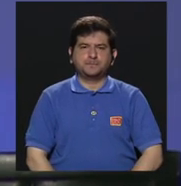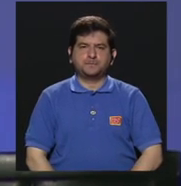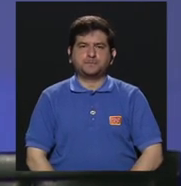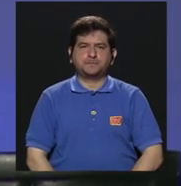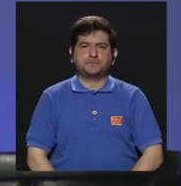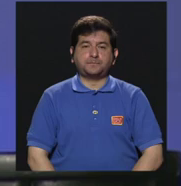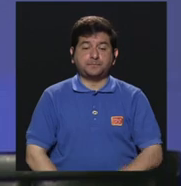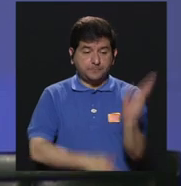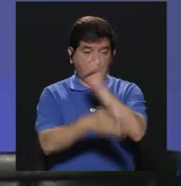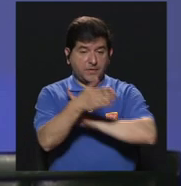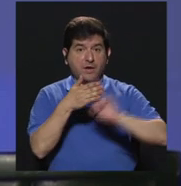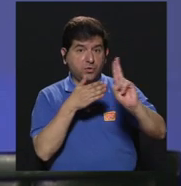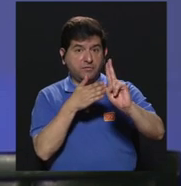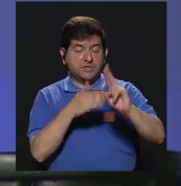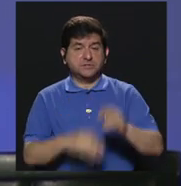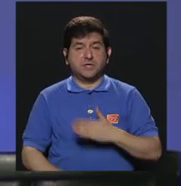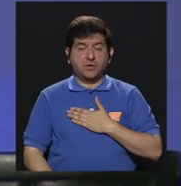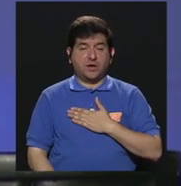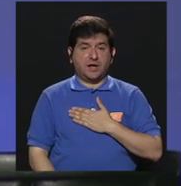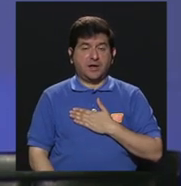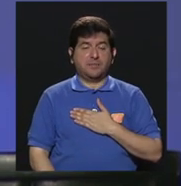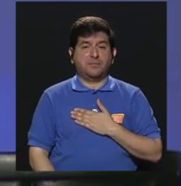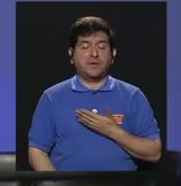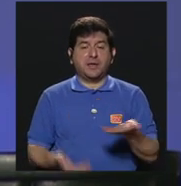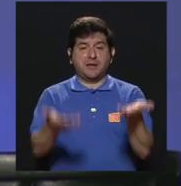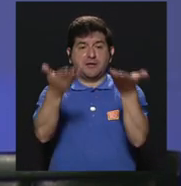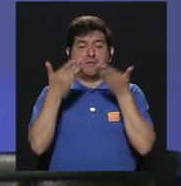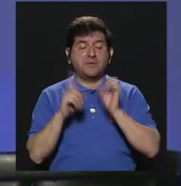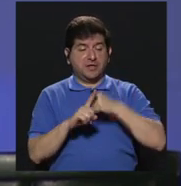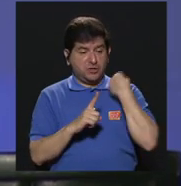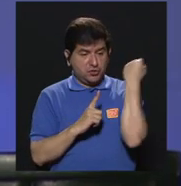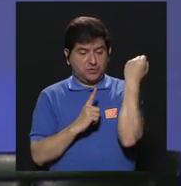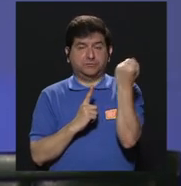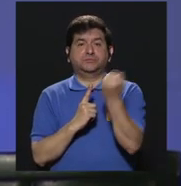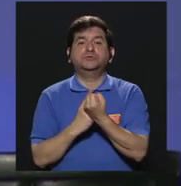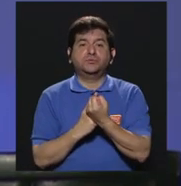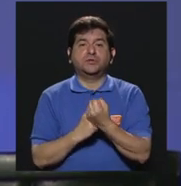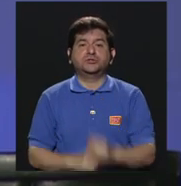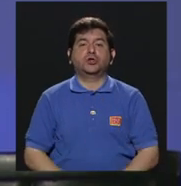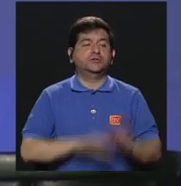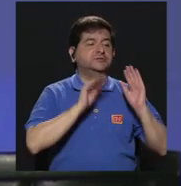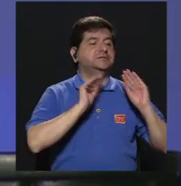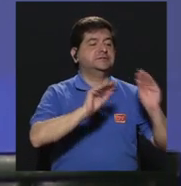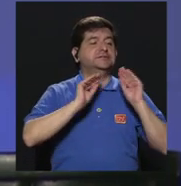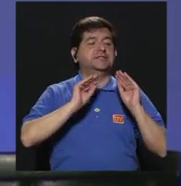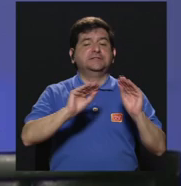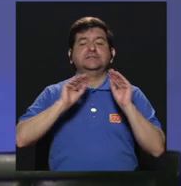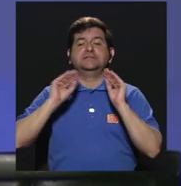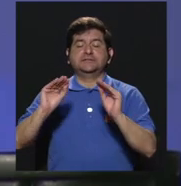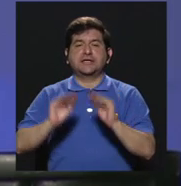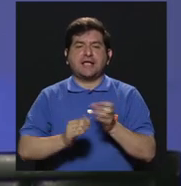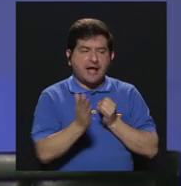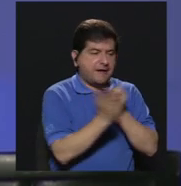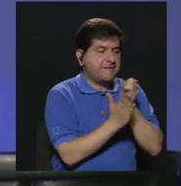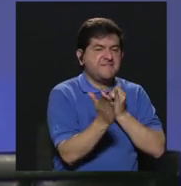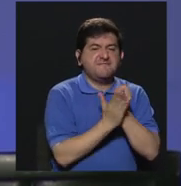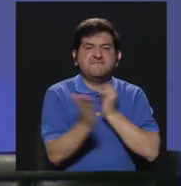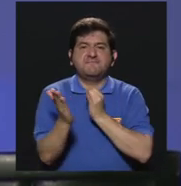La universidad me proporcionó las condiciones para enseñar,